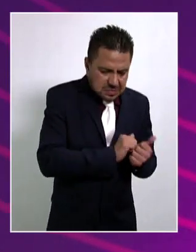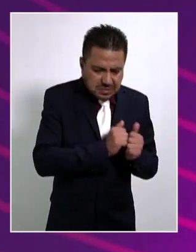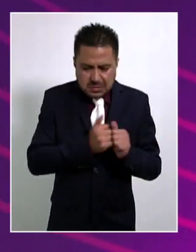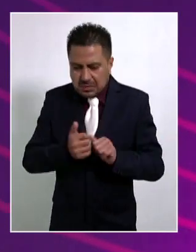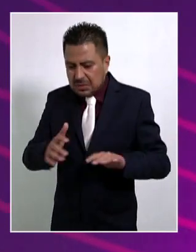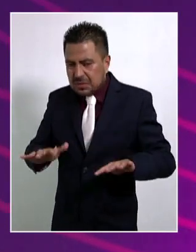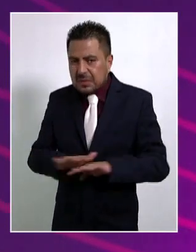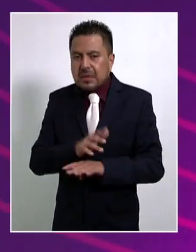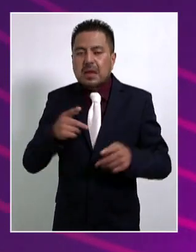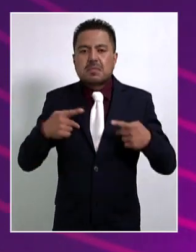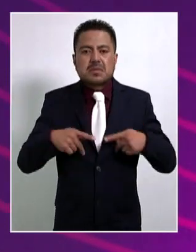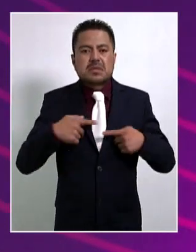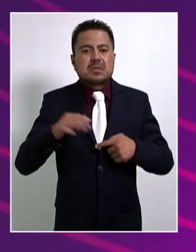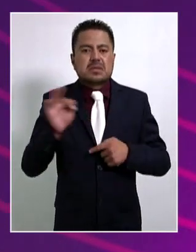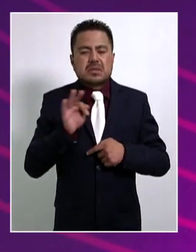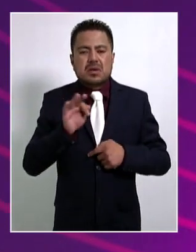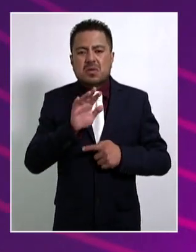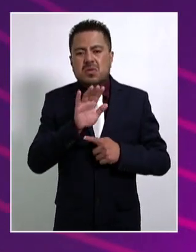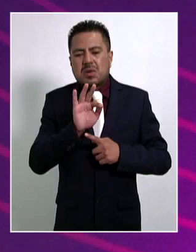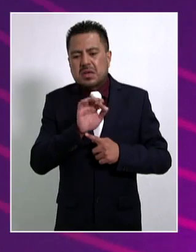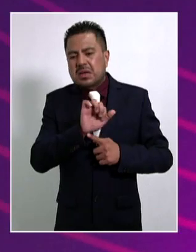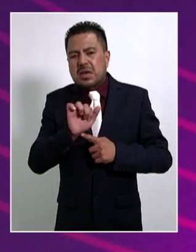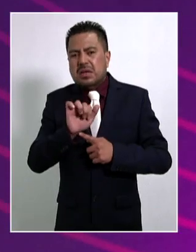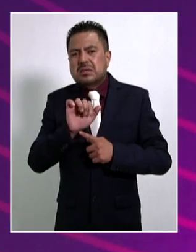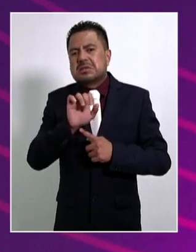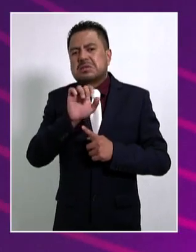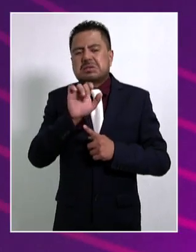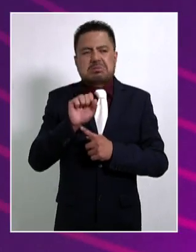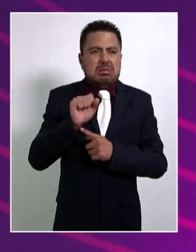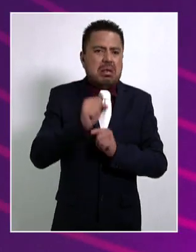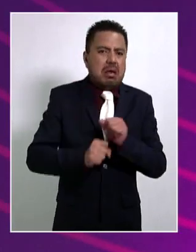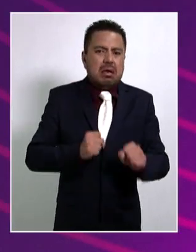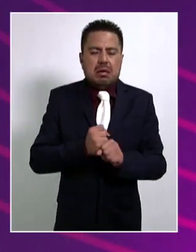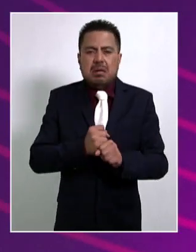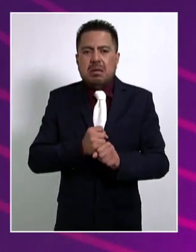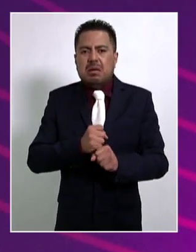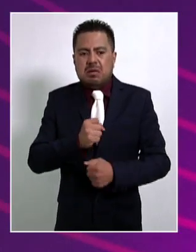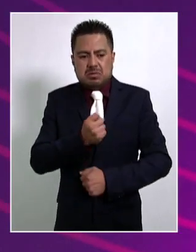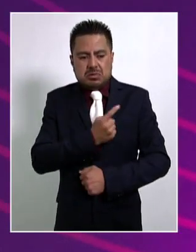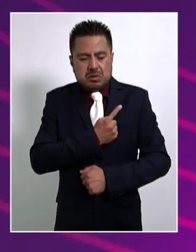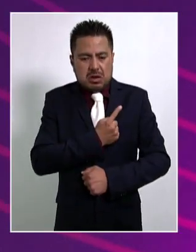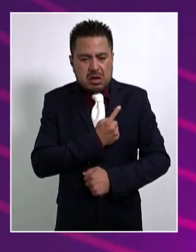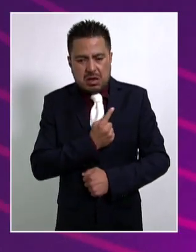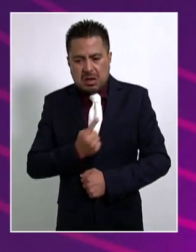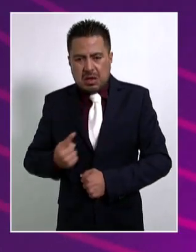quizá de personas de 40, 50, 60 años han sido en soledad,